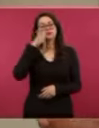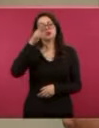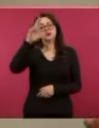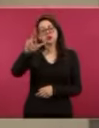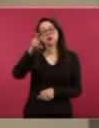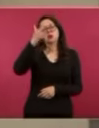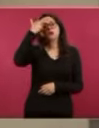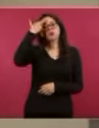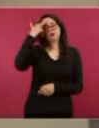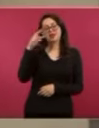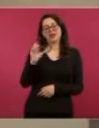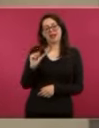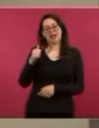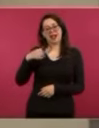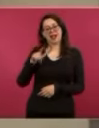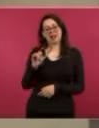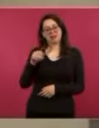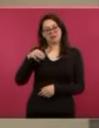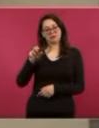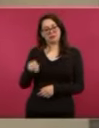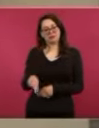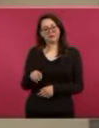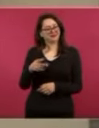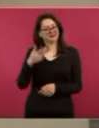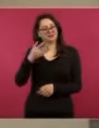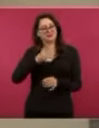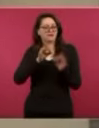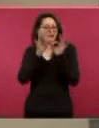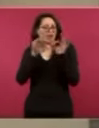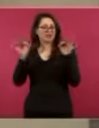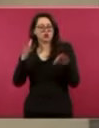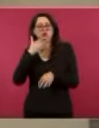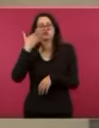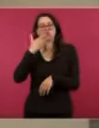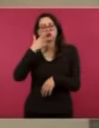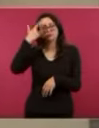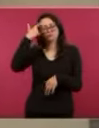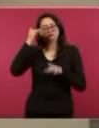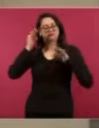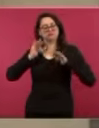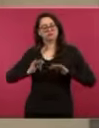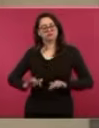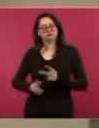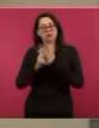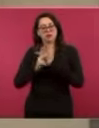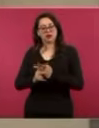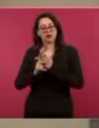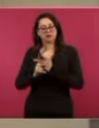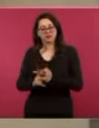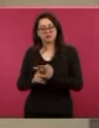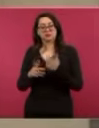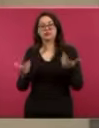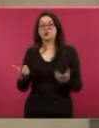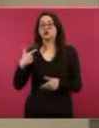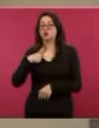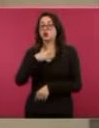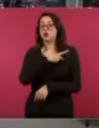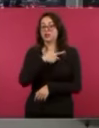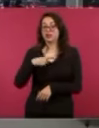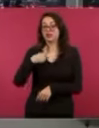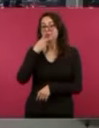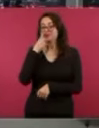domina la mente, domina todo. A lo que yo agregaría, la luz de la verdad y la justicia siempre vencerá.